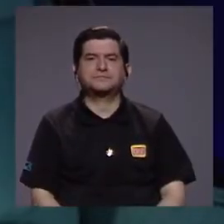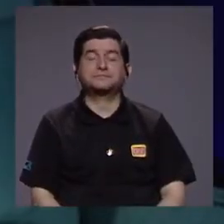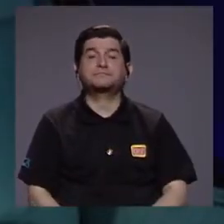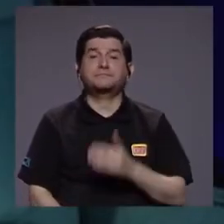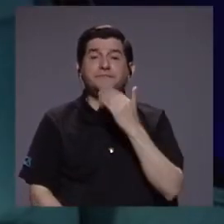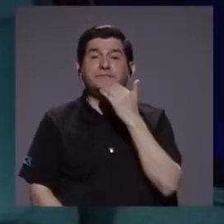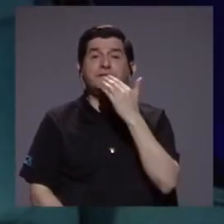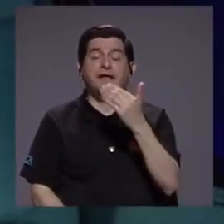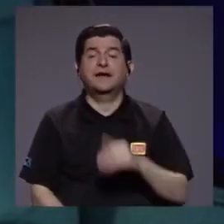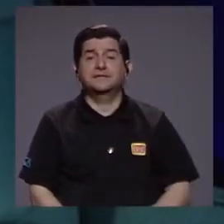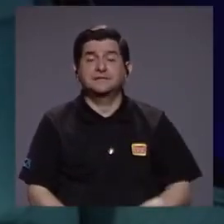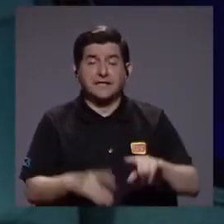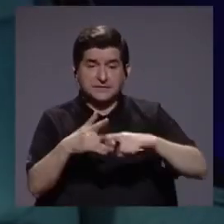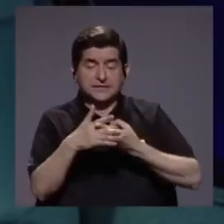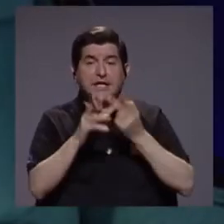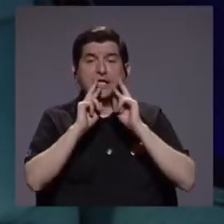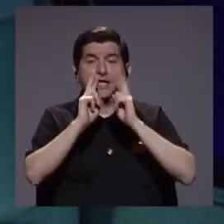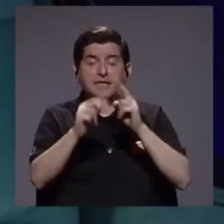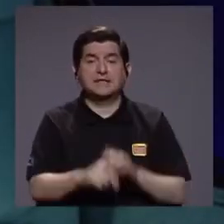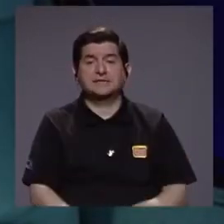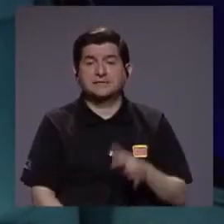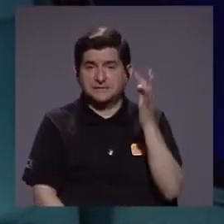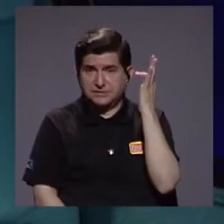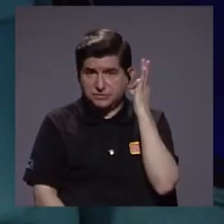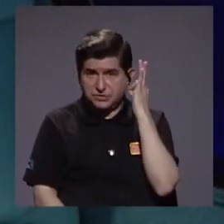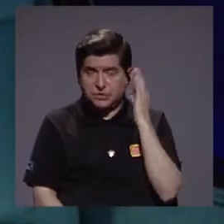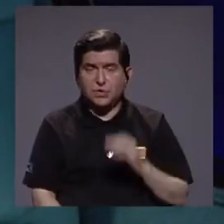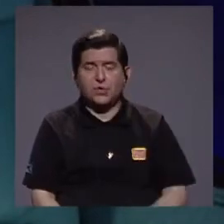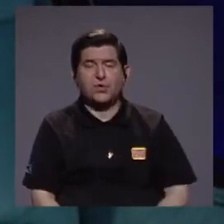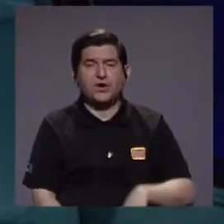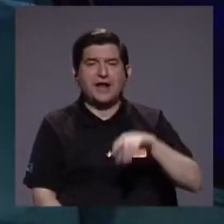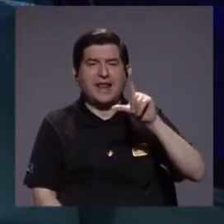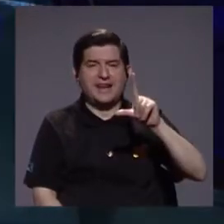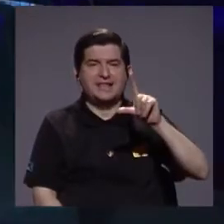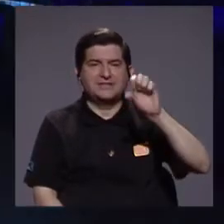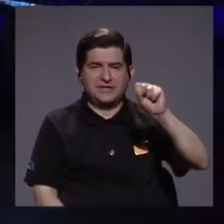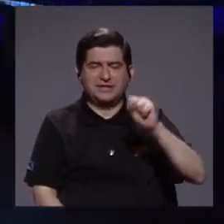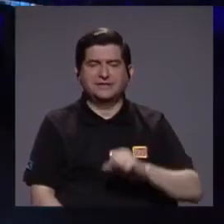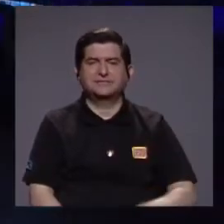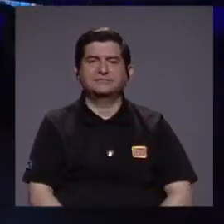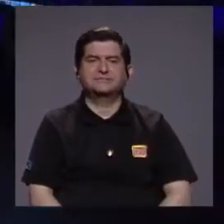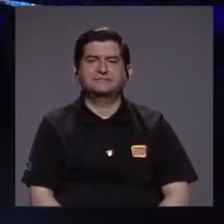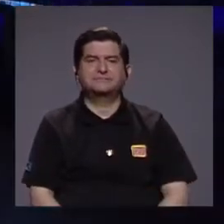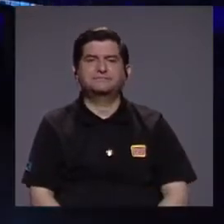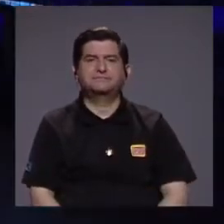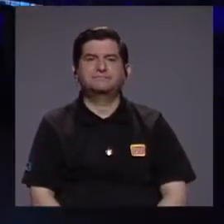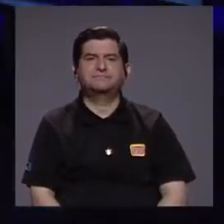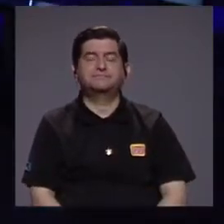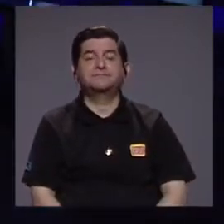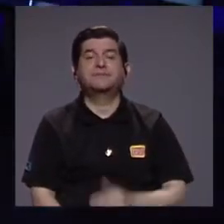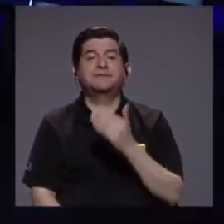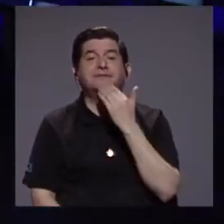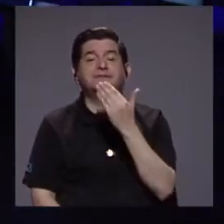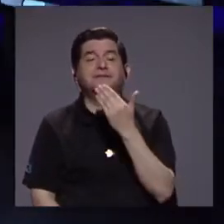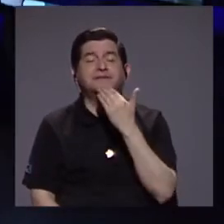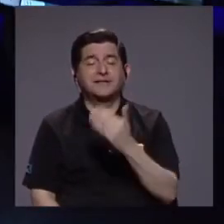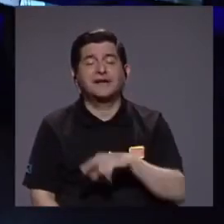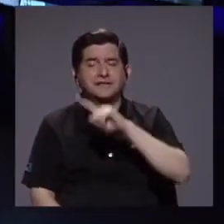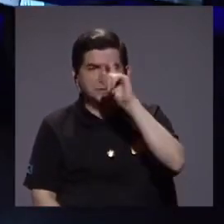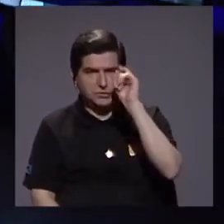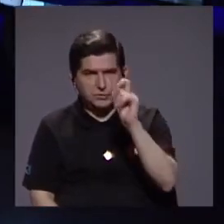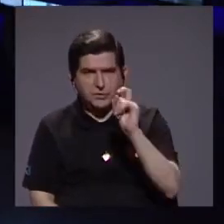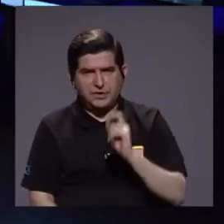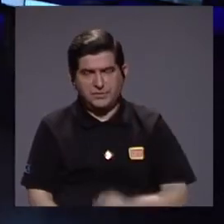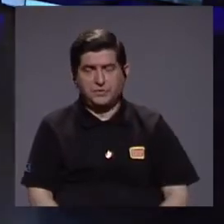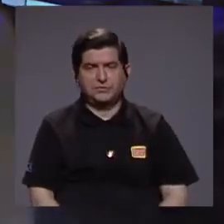Muchas gracias. Inicia respondiendo la señora Lisbeth Salazar. Muchas gracias de verdad por esta pregunta.